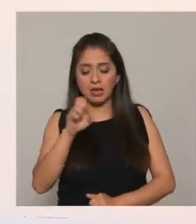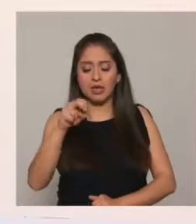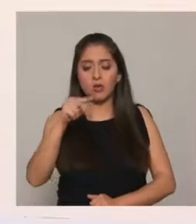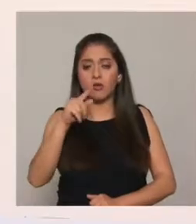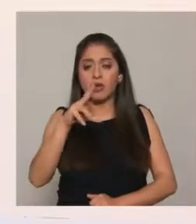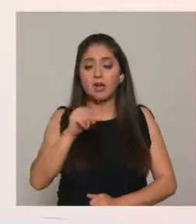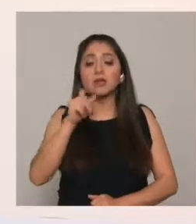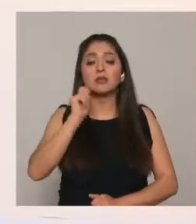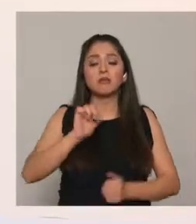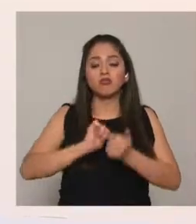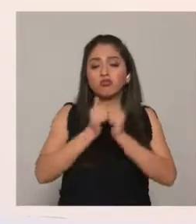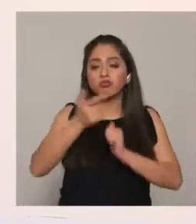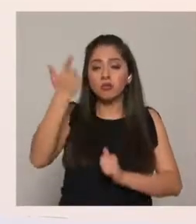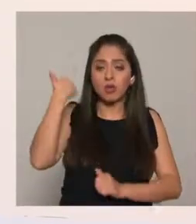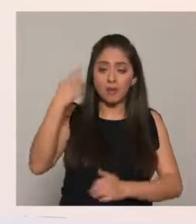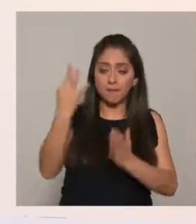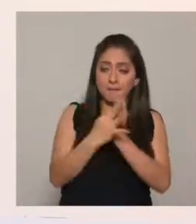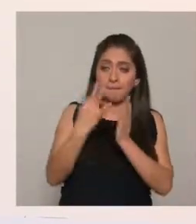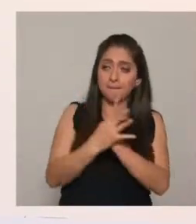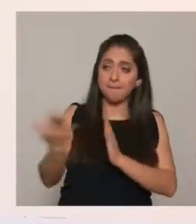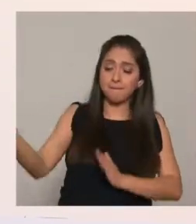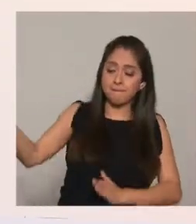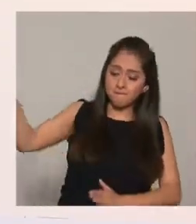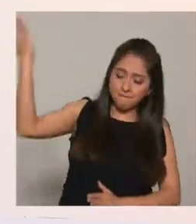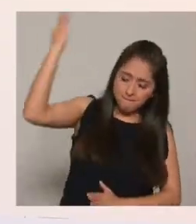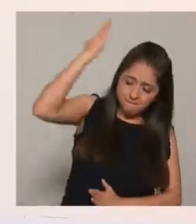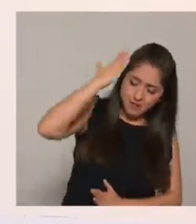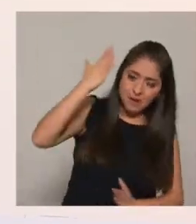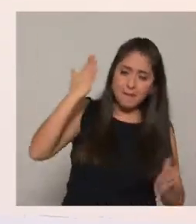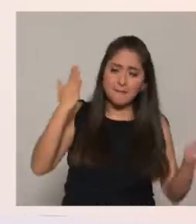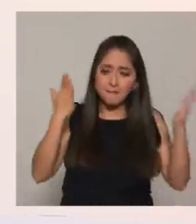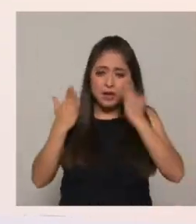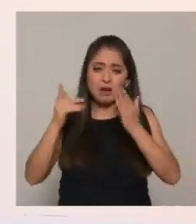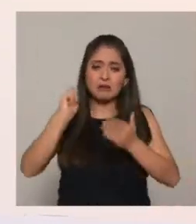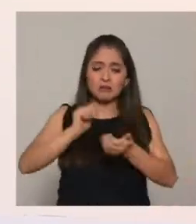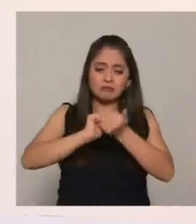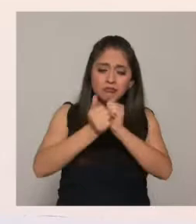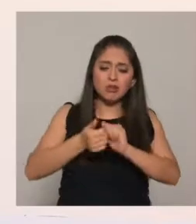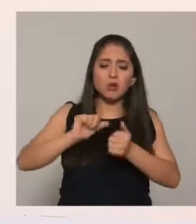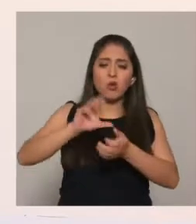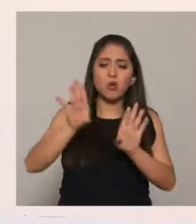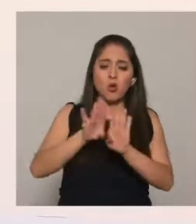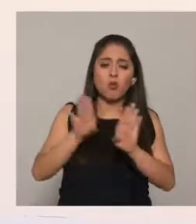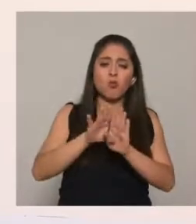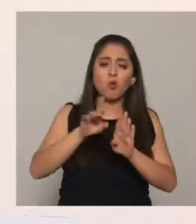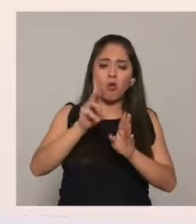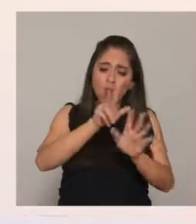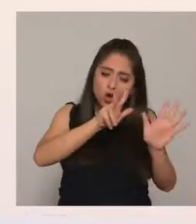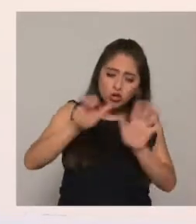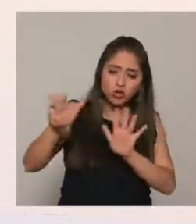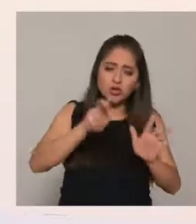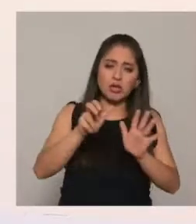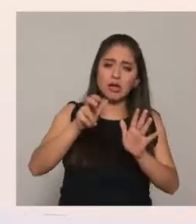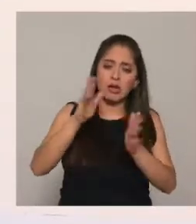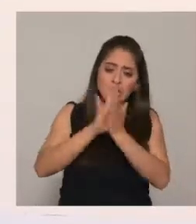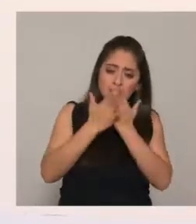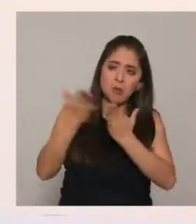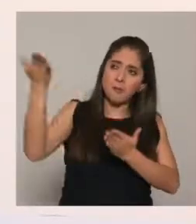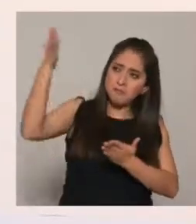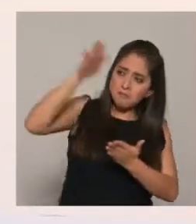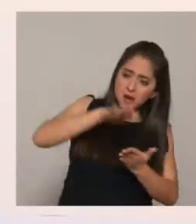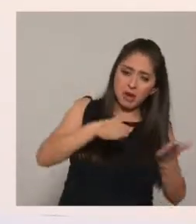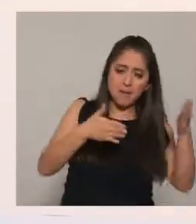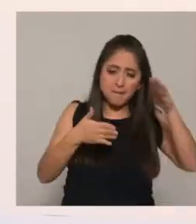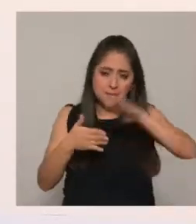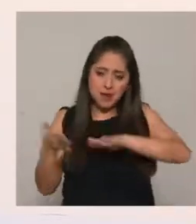vinieron abajo los anaqueles afectando más de 800 libros. Hasta el momento ya está resguardado y ya es una garantía que en